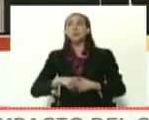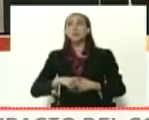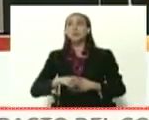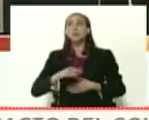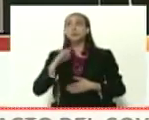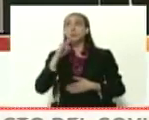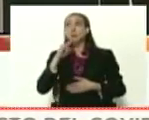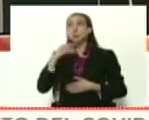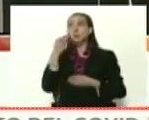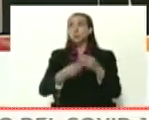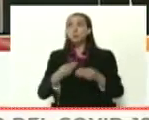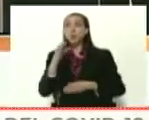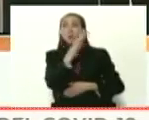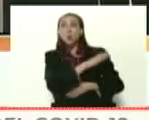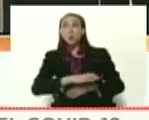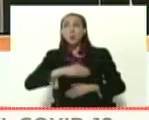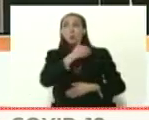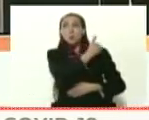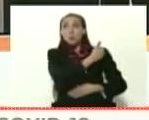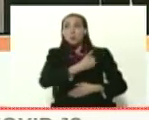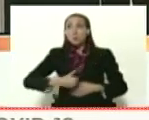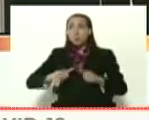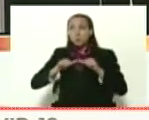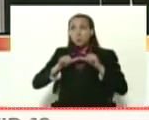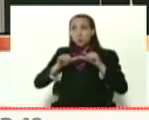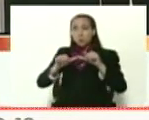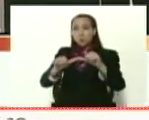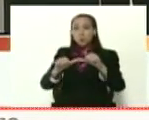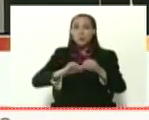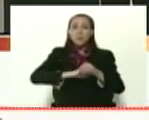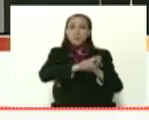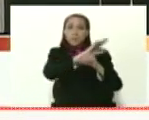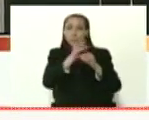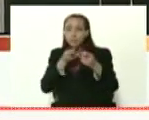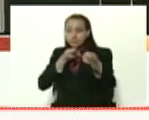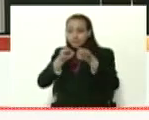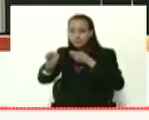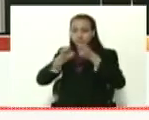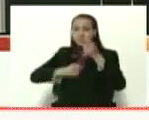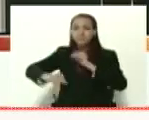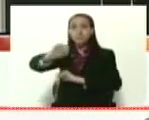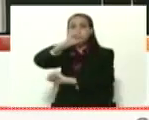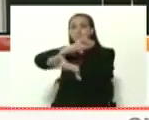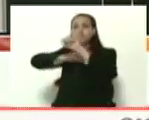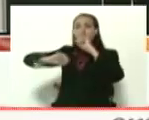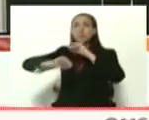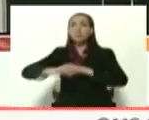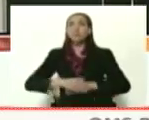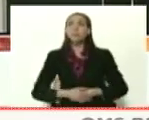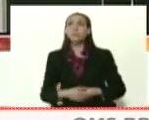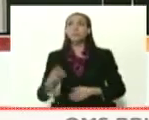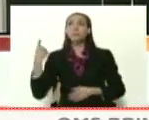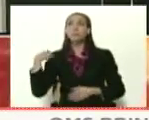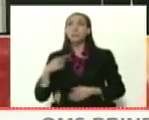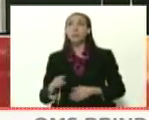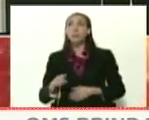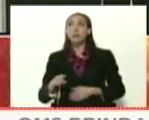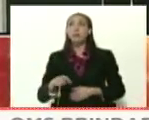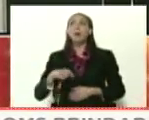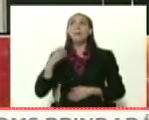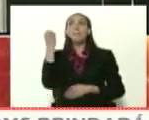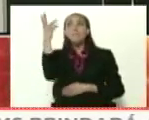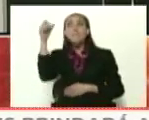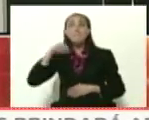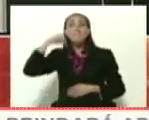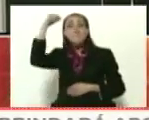la Comisión Presidencial de Seguimiento del Coronavirus, de su prevención y su control, tendrá una videoconferencia